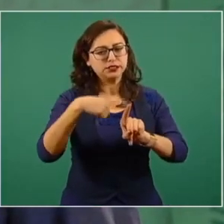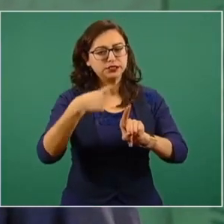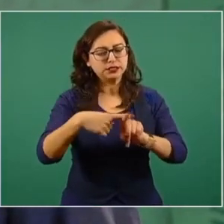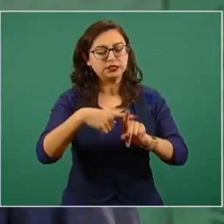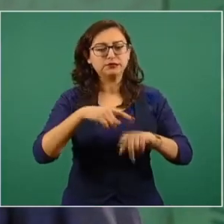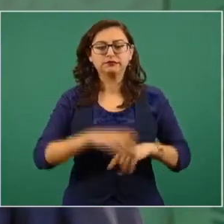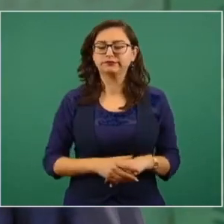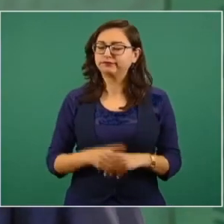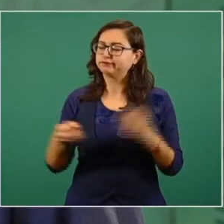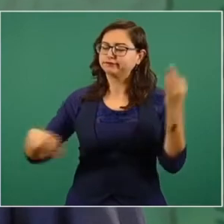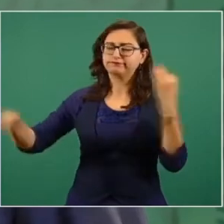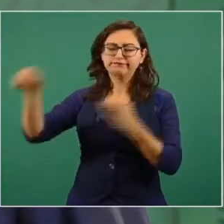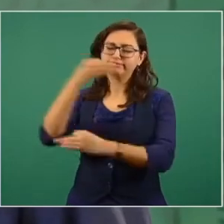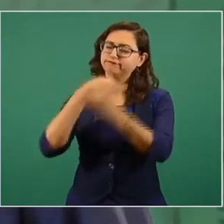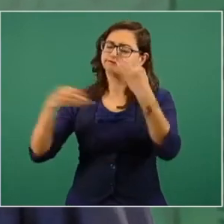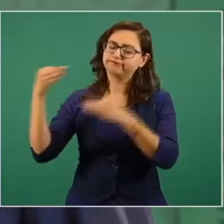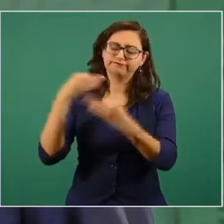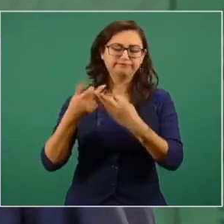a todos.